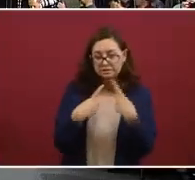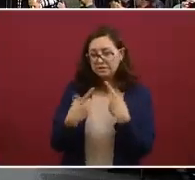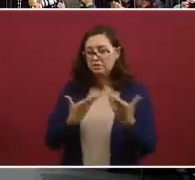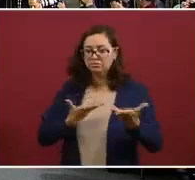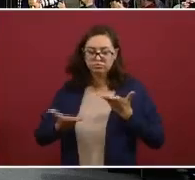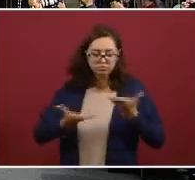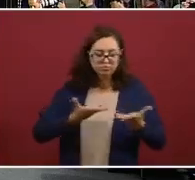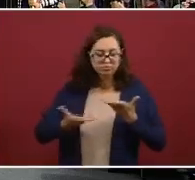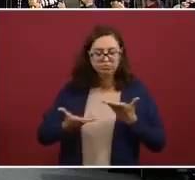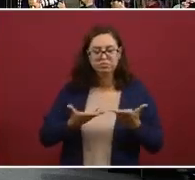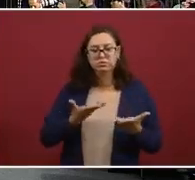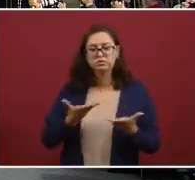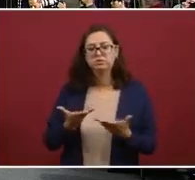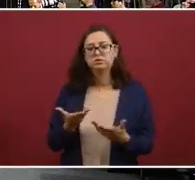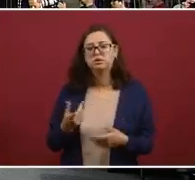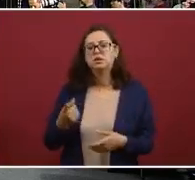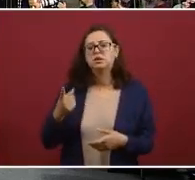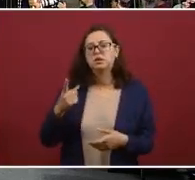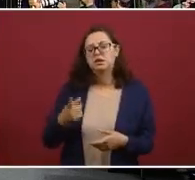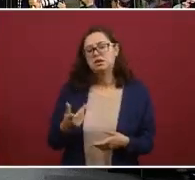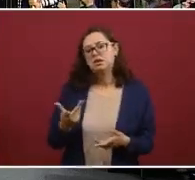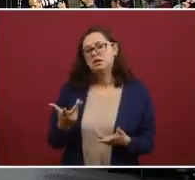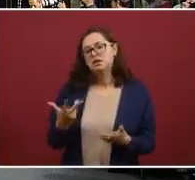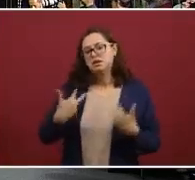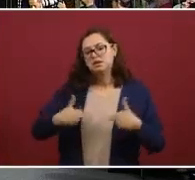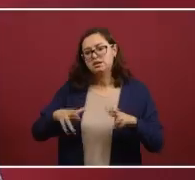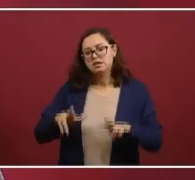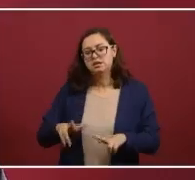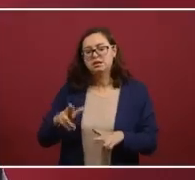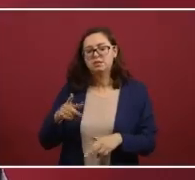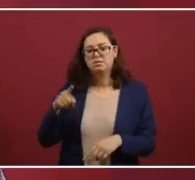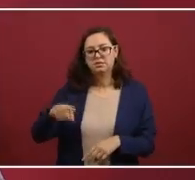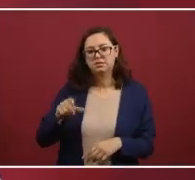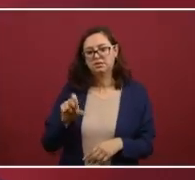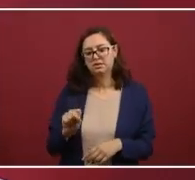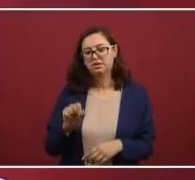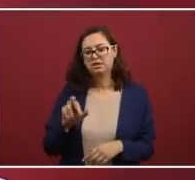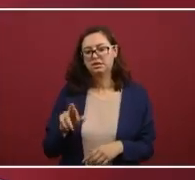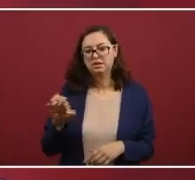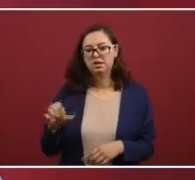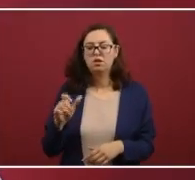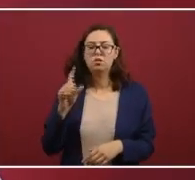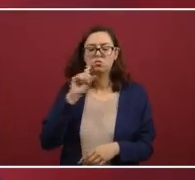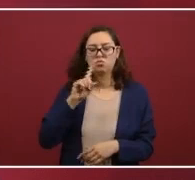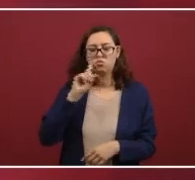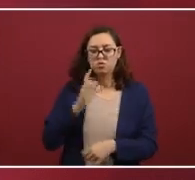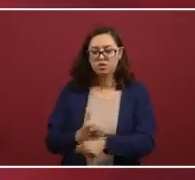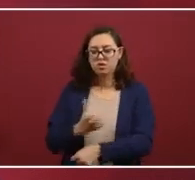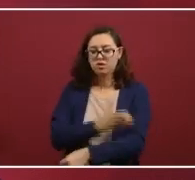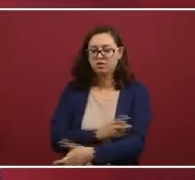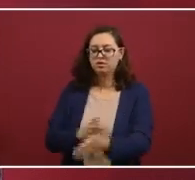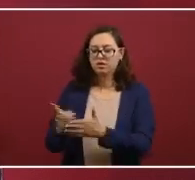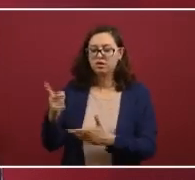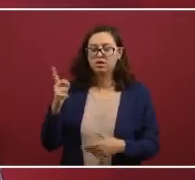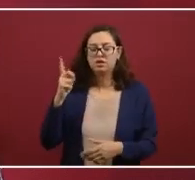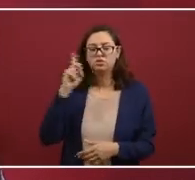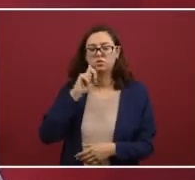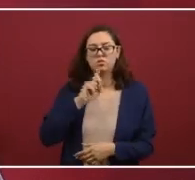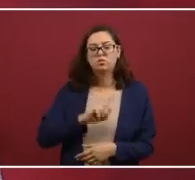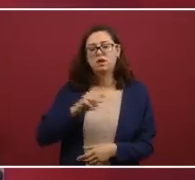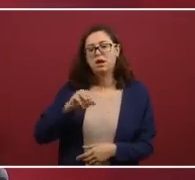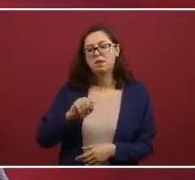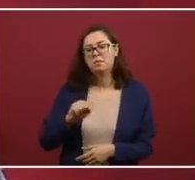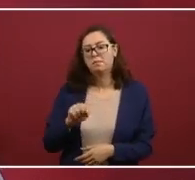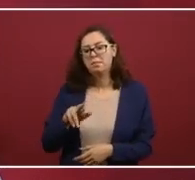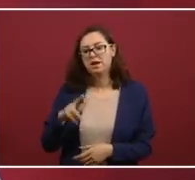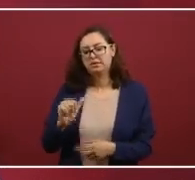que por parte de la Cancillería participó mi colega, la subsecretaria de Asuntos Multilaterales y Derechos Humanos, Marta Delgado, el director